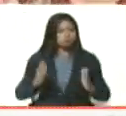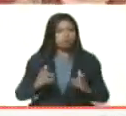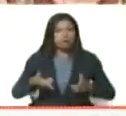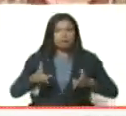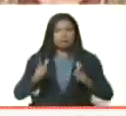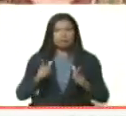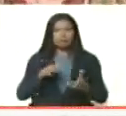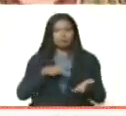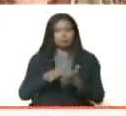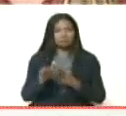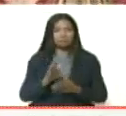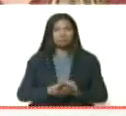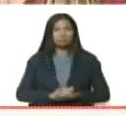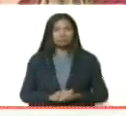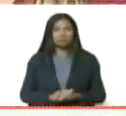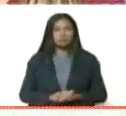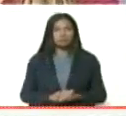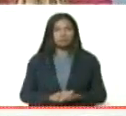garantizar.